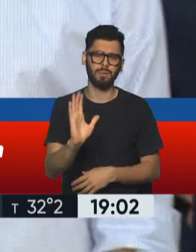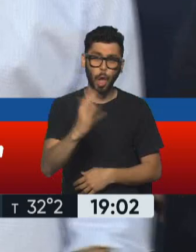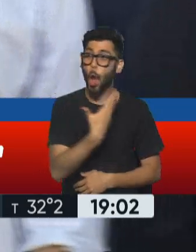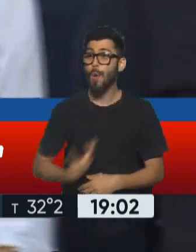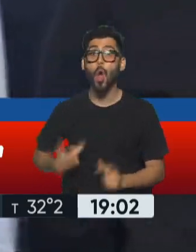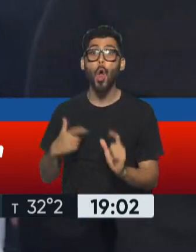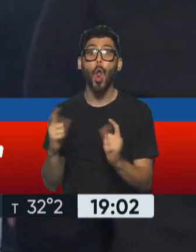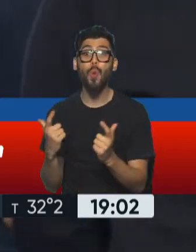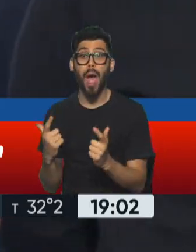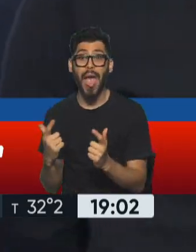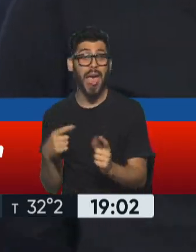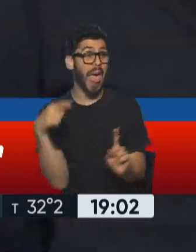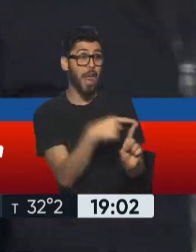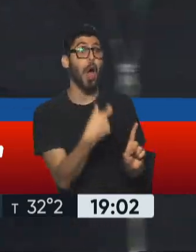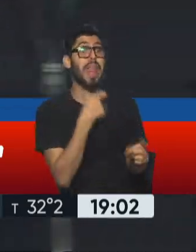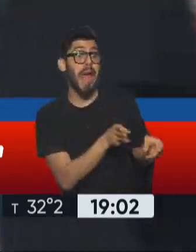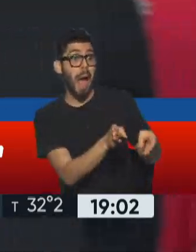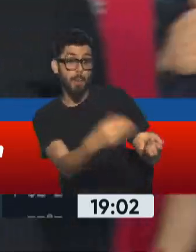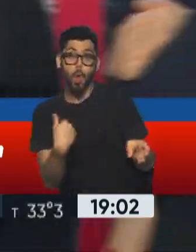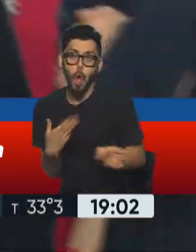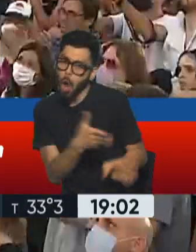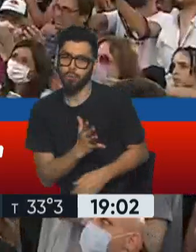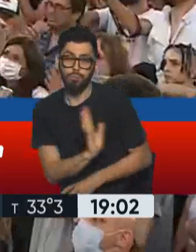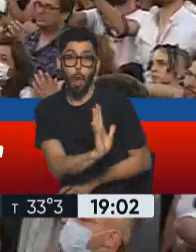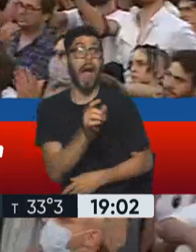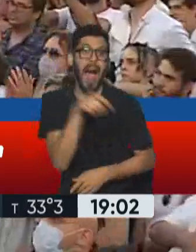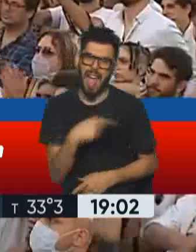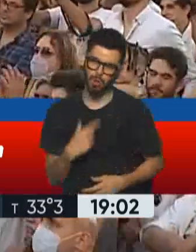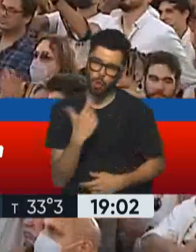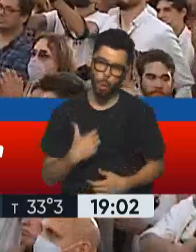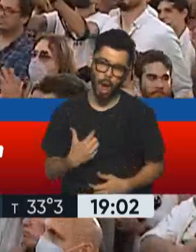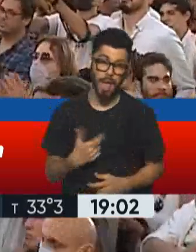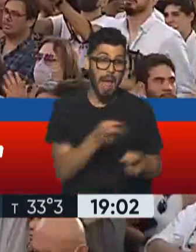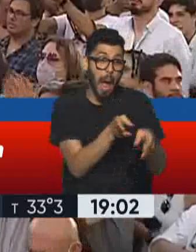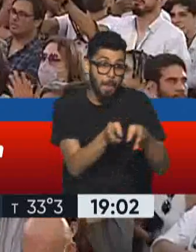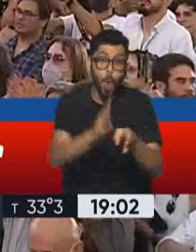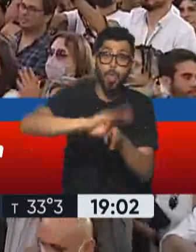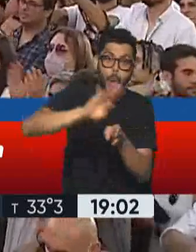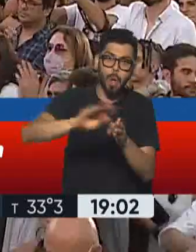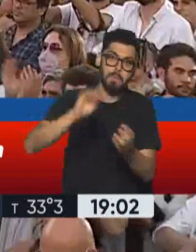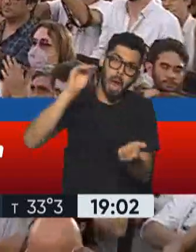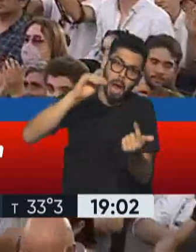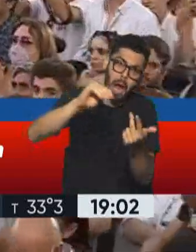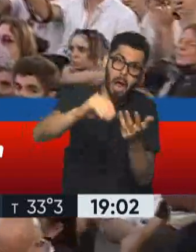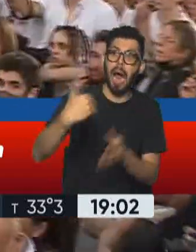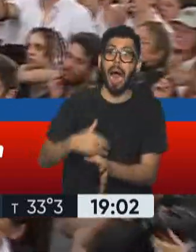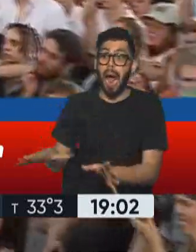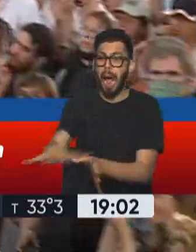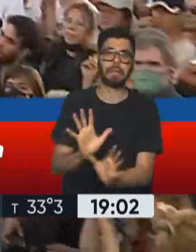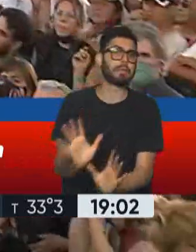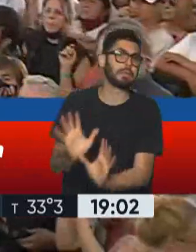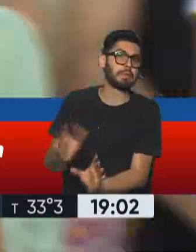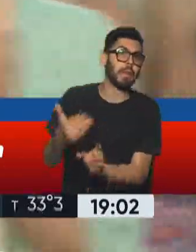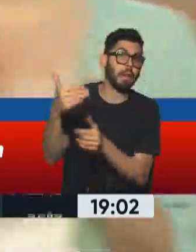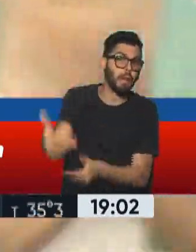El rumbo que ellos quieren que tomemos, que es un rumbo que nos sigue endeudando, que sigue postergando a la Argentina, que